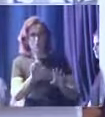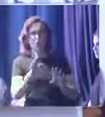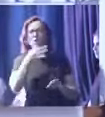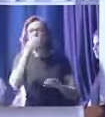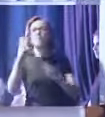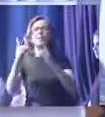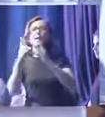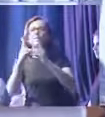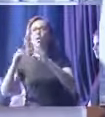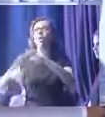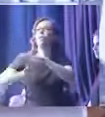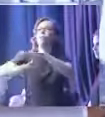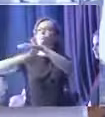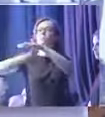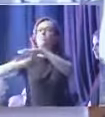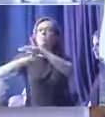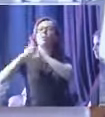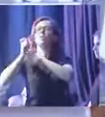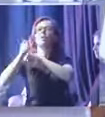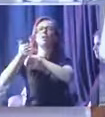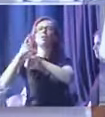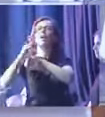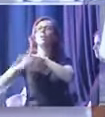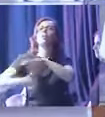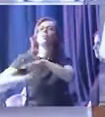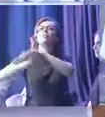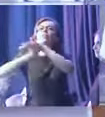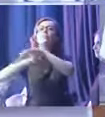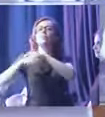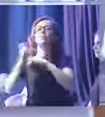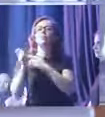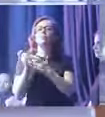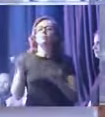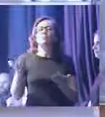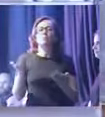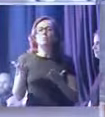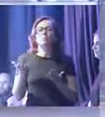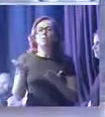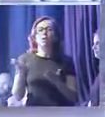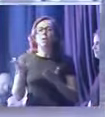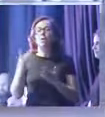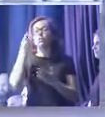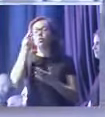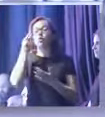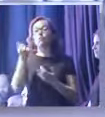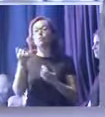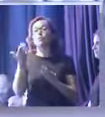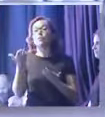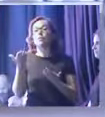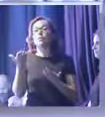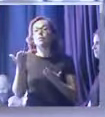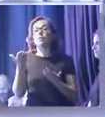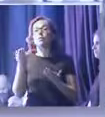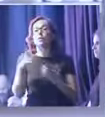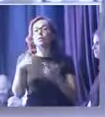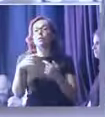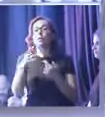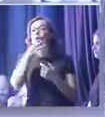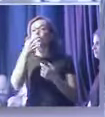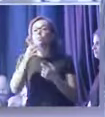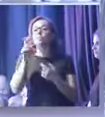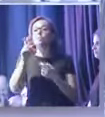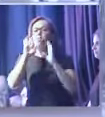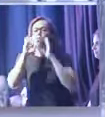Maciel, porque cuando se habla de liderazgo se deja de lado, se ponen todas las